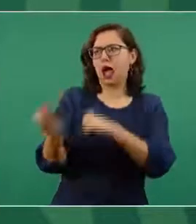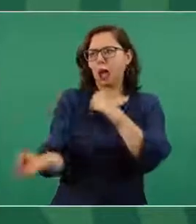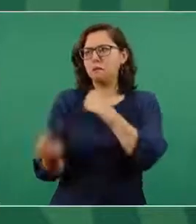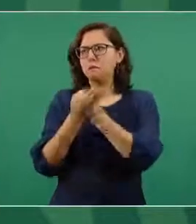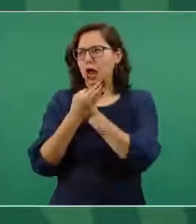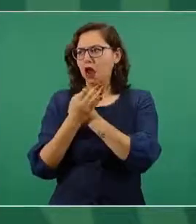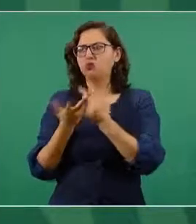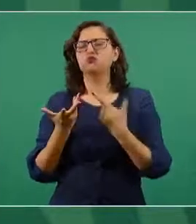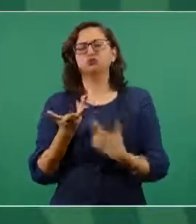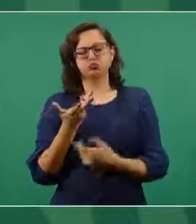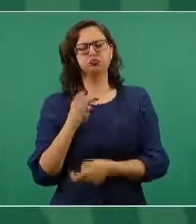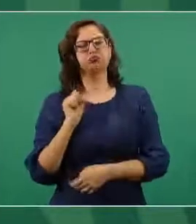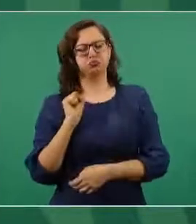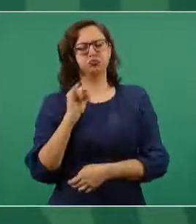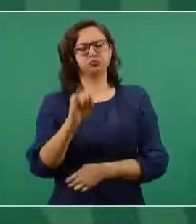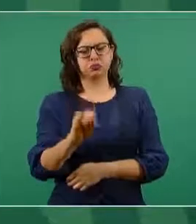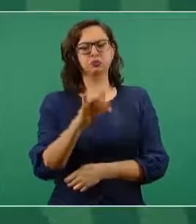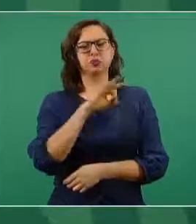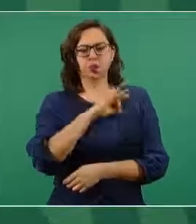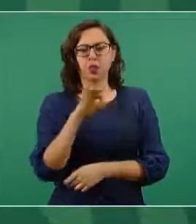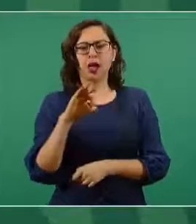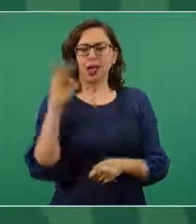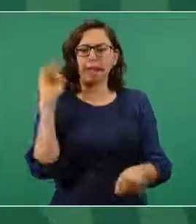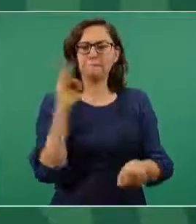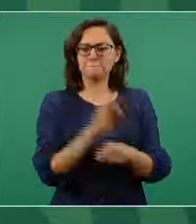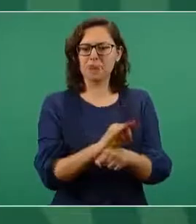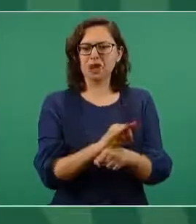Sin embargo, aquí lo